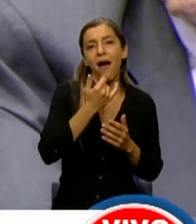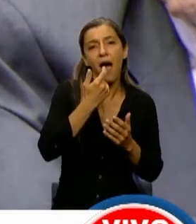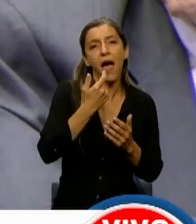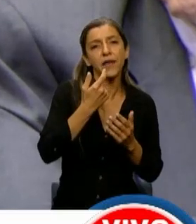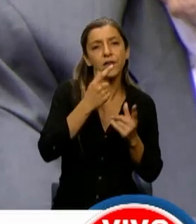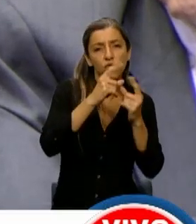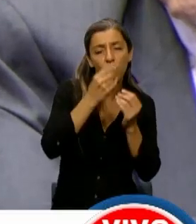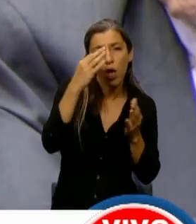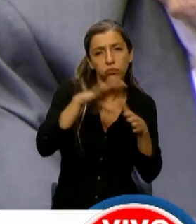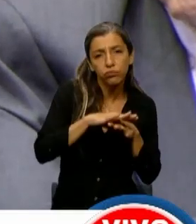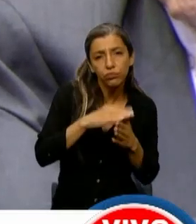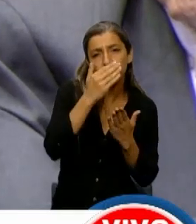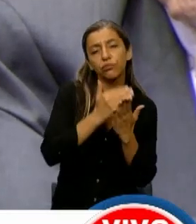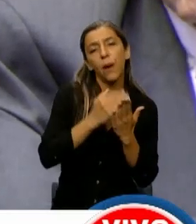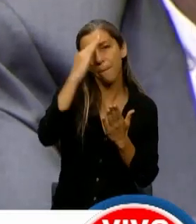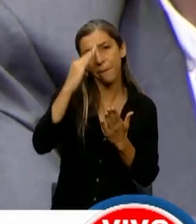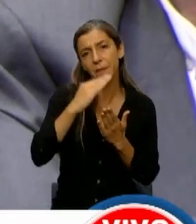un crecimiento mes a mes